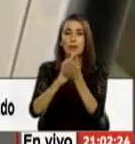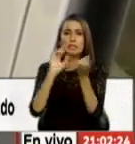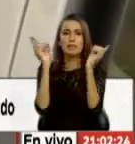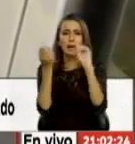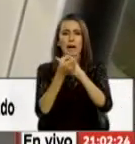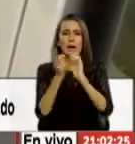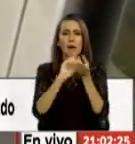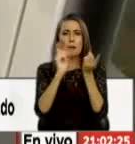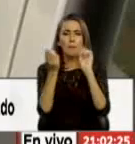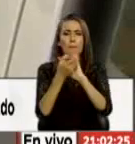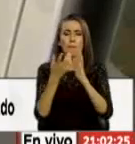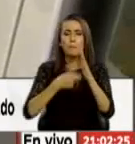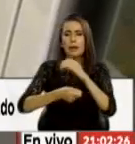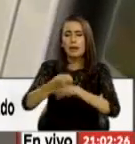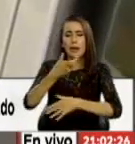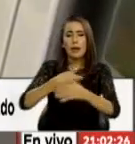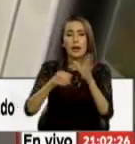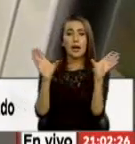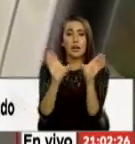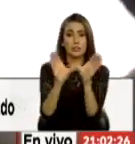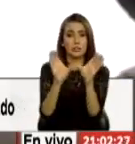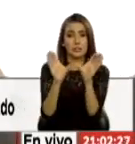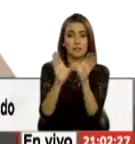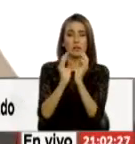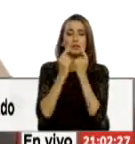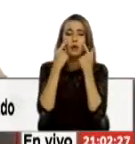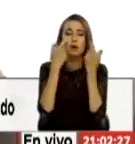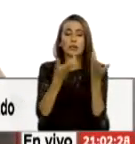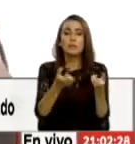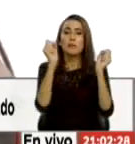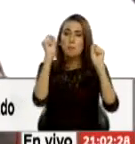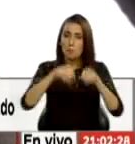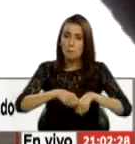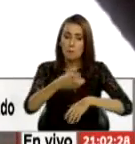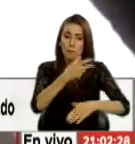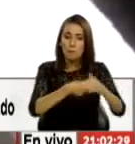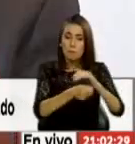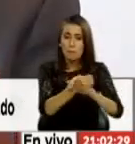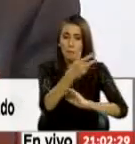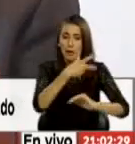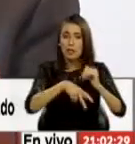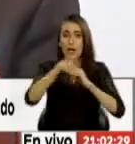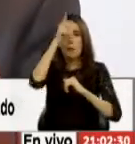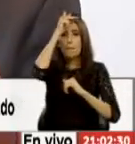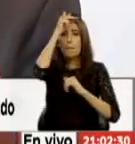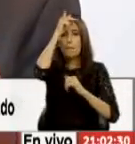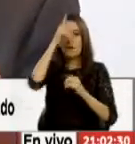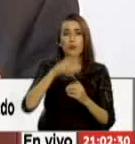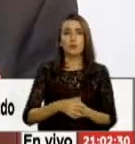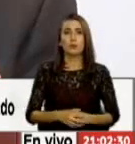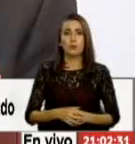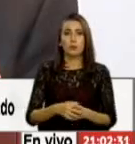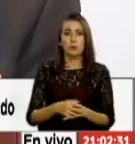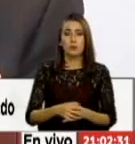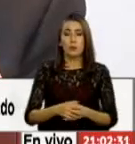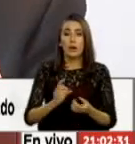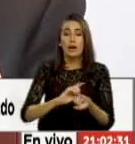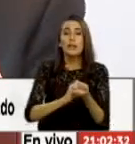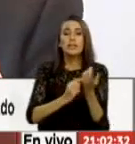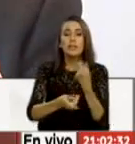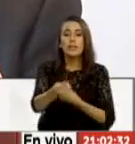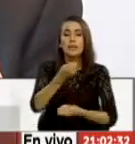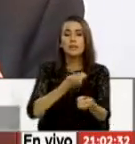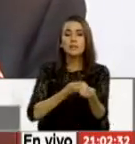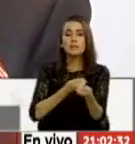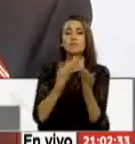cupos de importación en los certificados de origen para que ingresen productos desde el Perú. Recibían a cambio dinero.